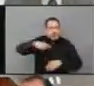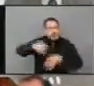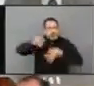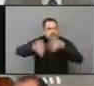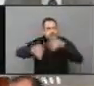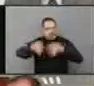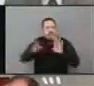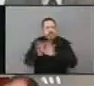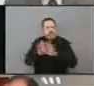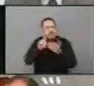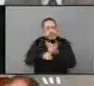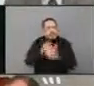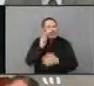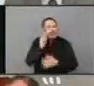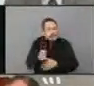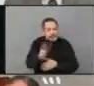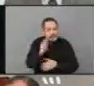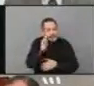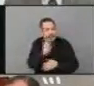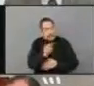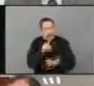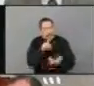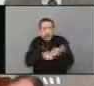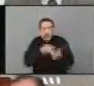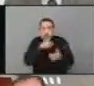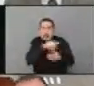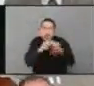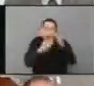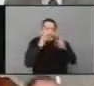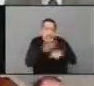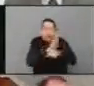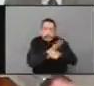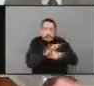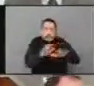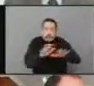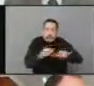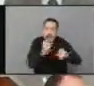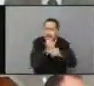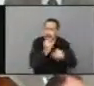vistas ya en un medio digital